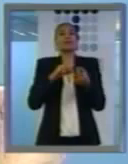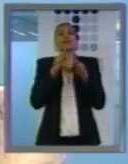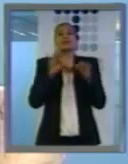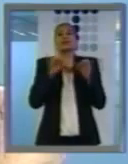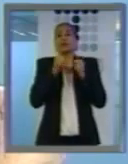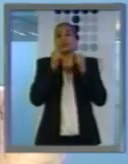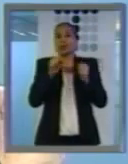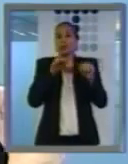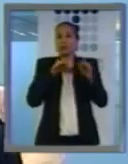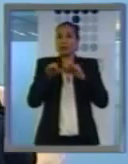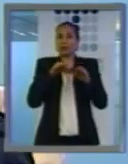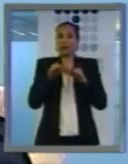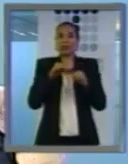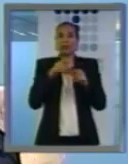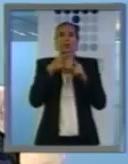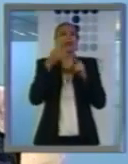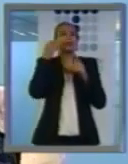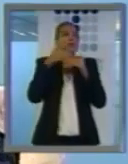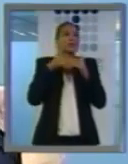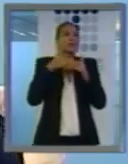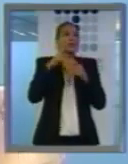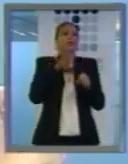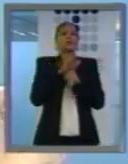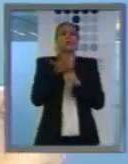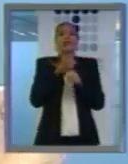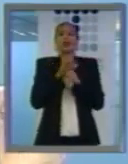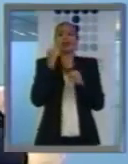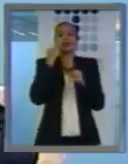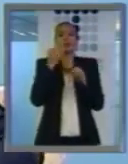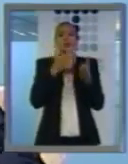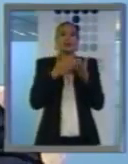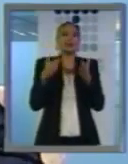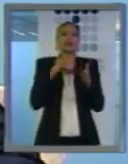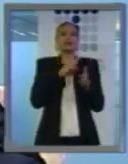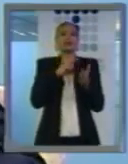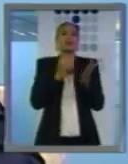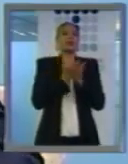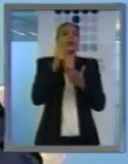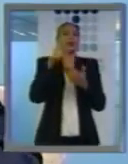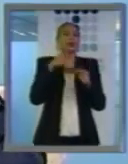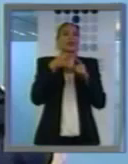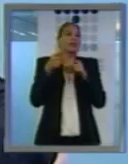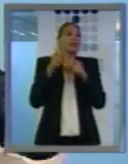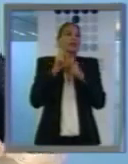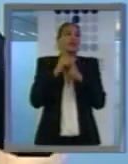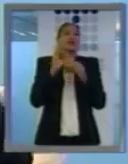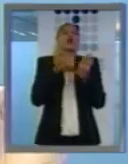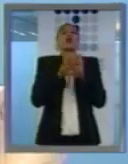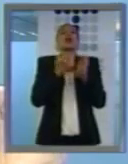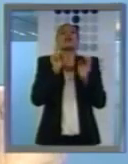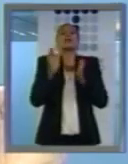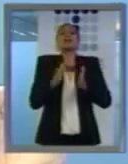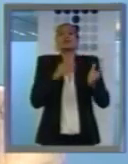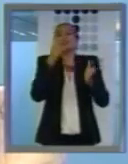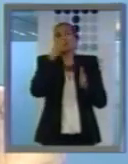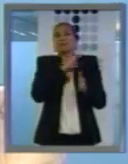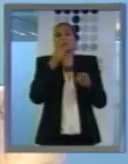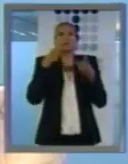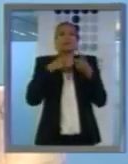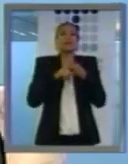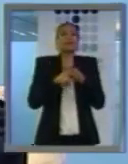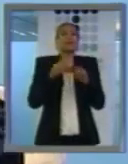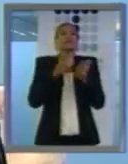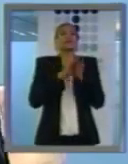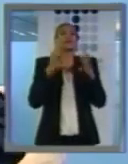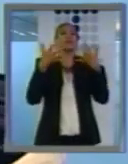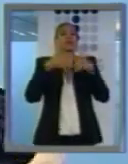fuerte labor. A ver, en cuanto a los plazos, que era una de las preguntas que nos hicieron para este panel, la ruta para que empiece a operar